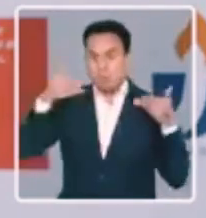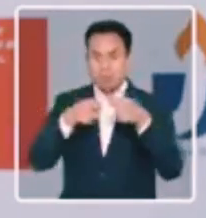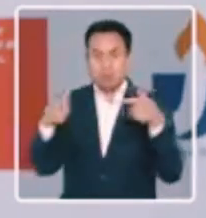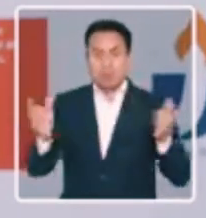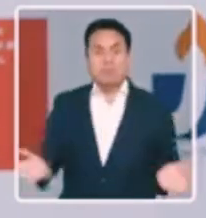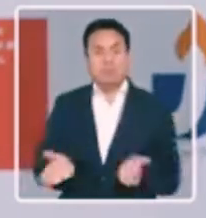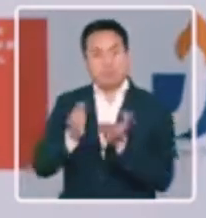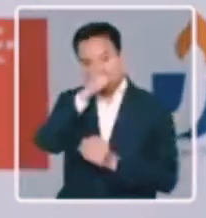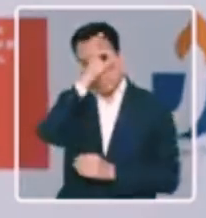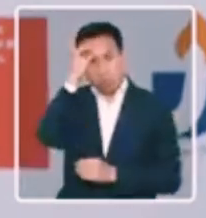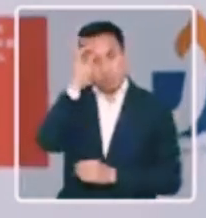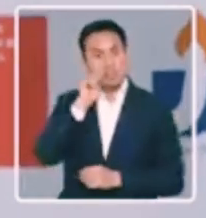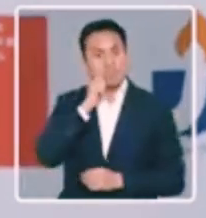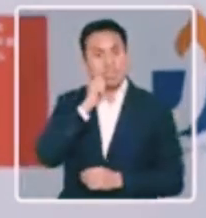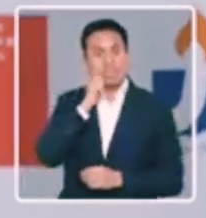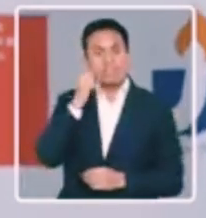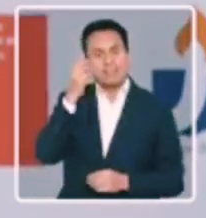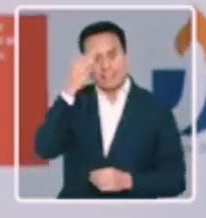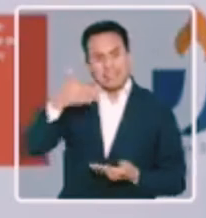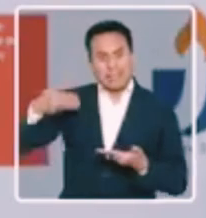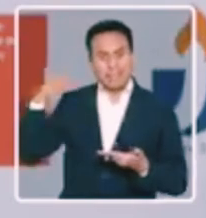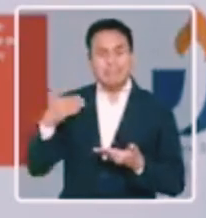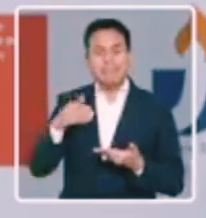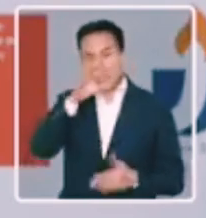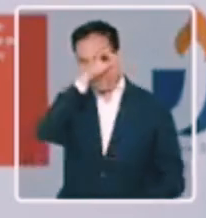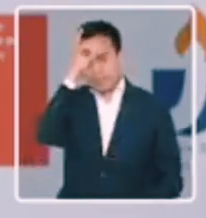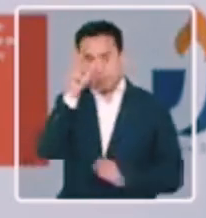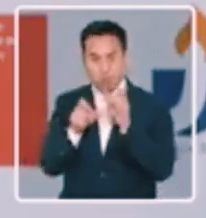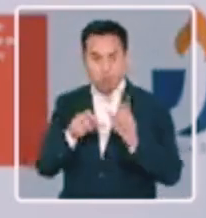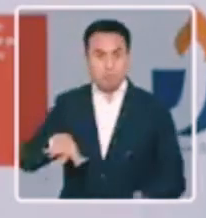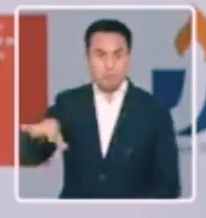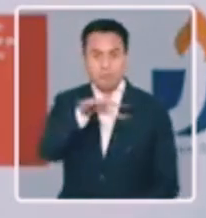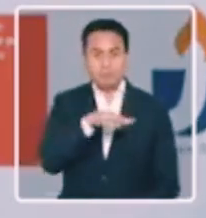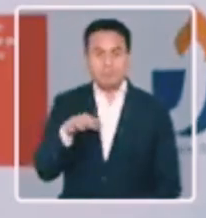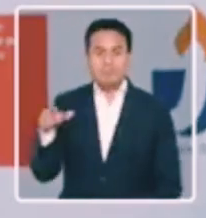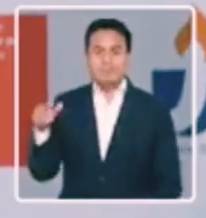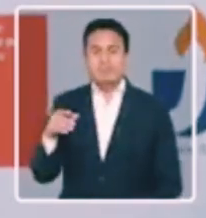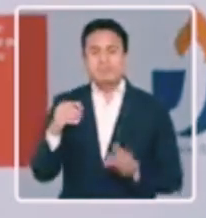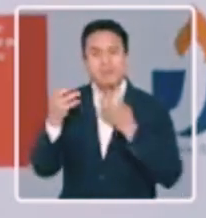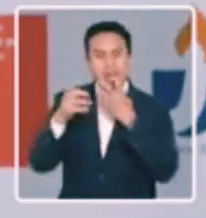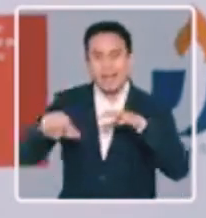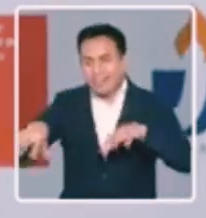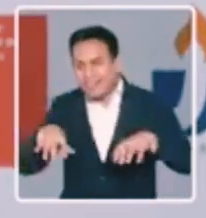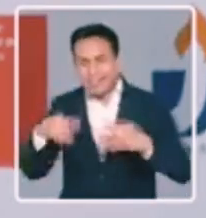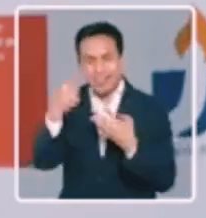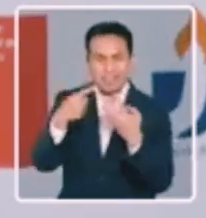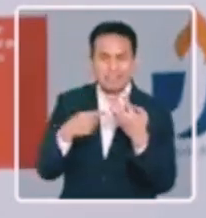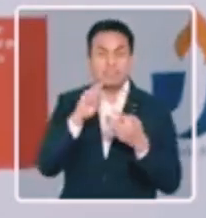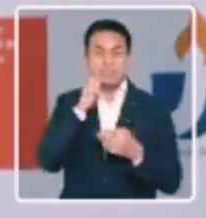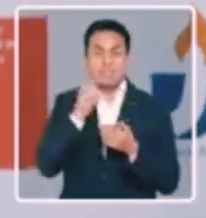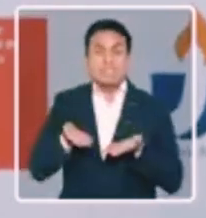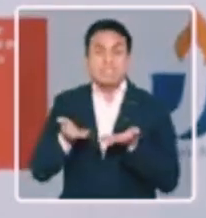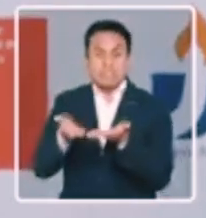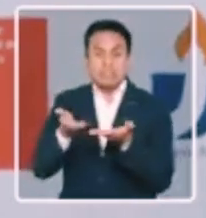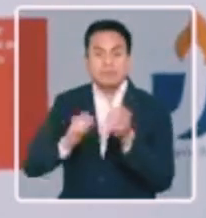también un impulso para temuco durante esos días temuco va a estar con un bullente de actividad lo que va a servir también